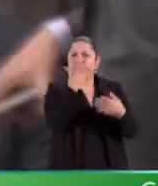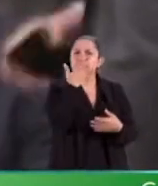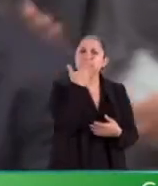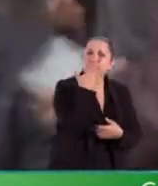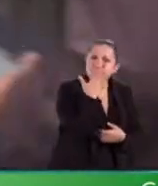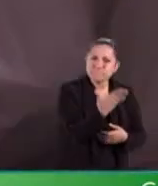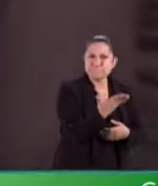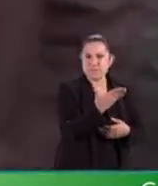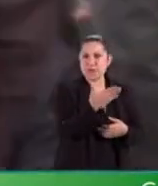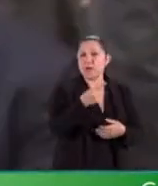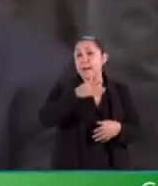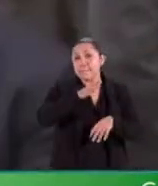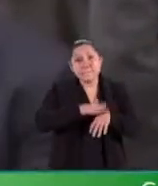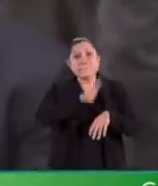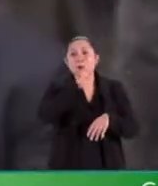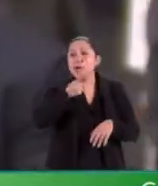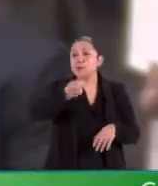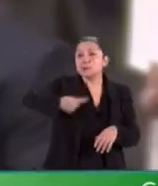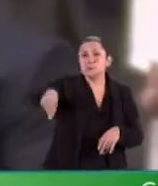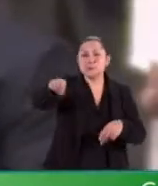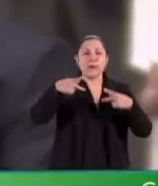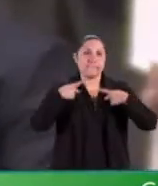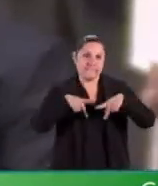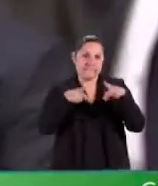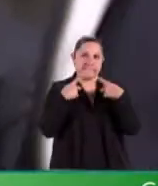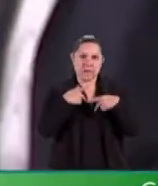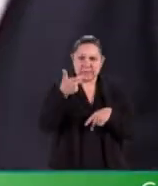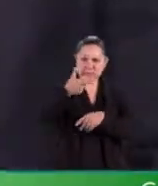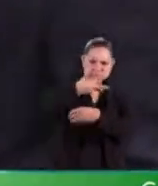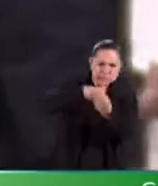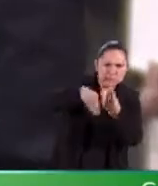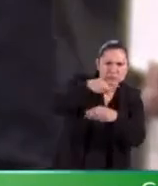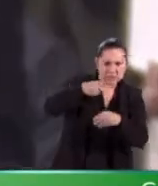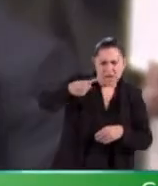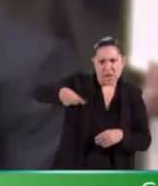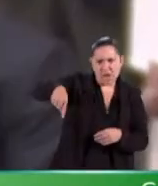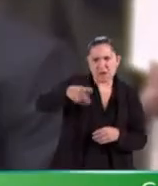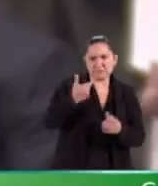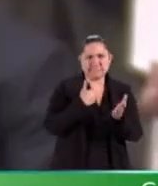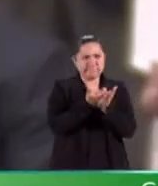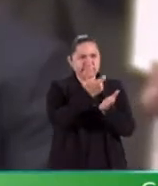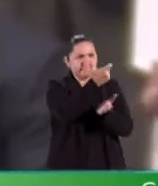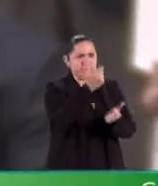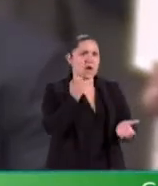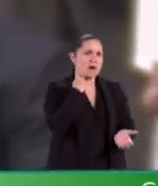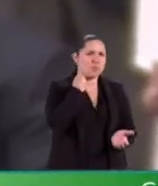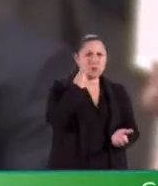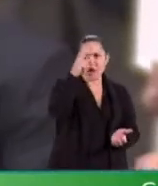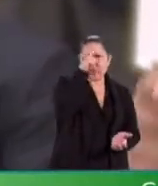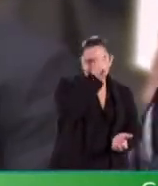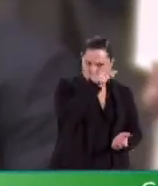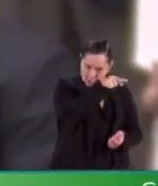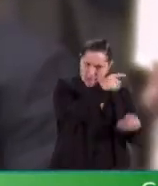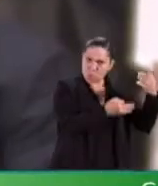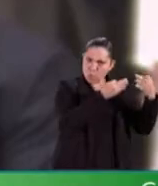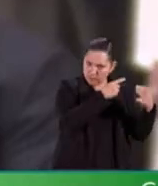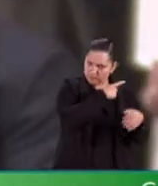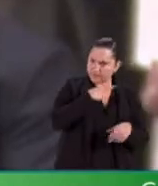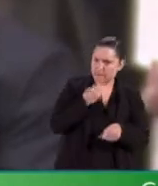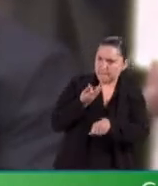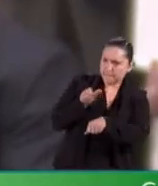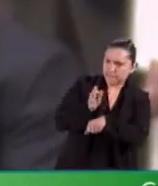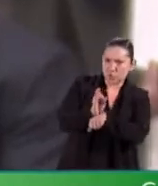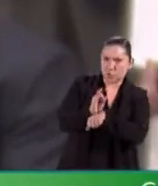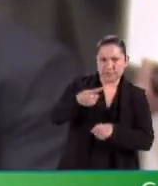las personas de escasos recursos que no cuentan con dinero para poder pagar un abogado. Las y